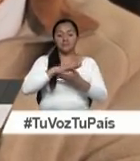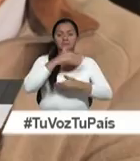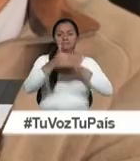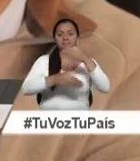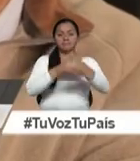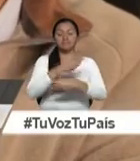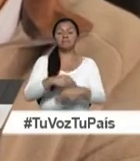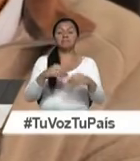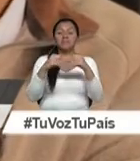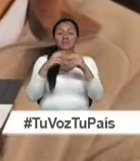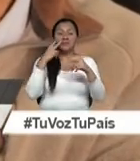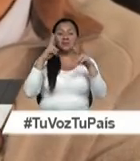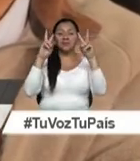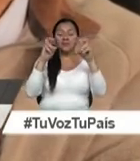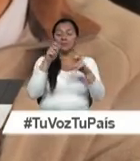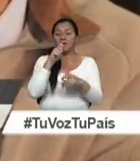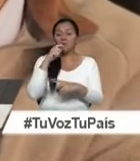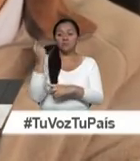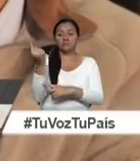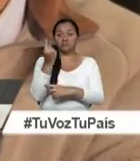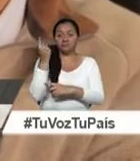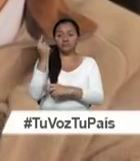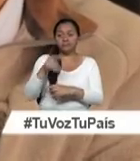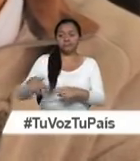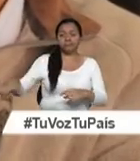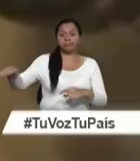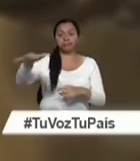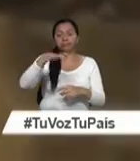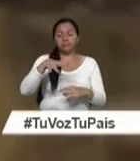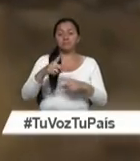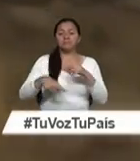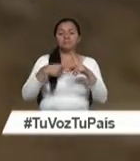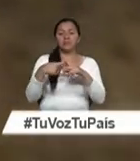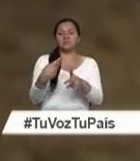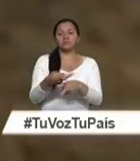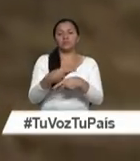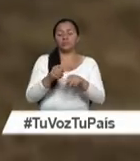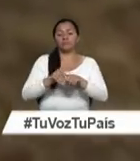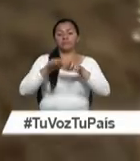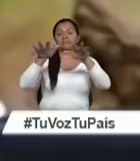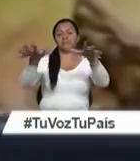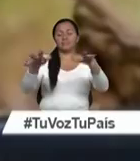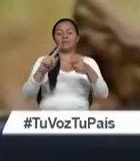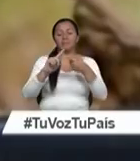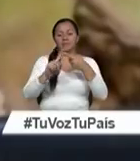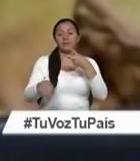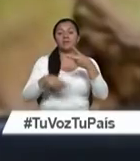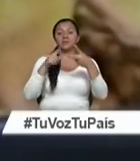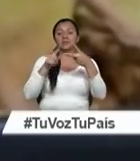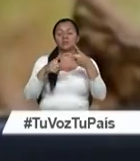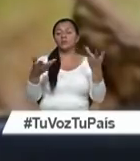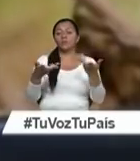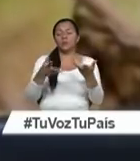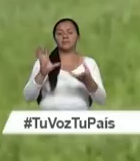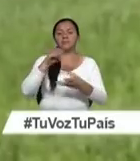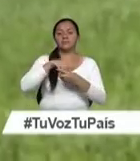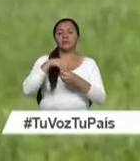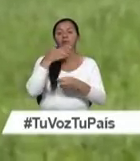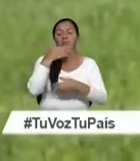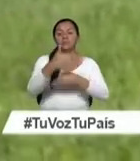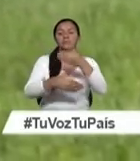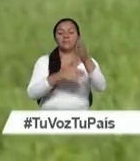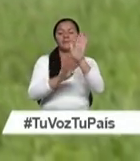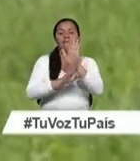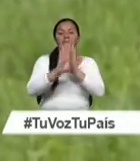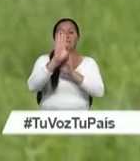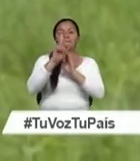de complementariedad al tema del riego, ¿no es cierto?, complementariedad productiva. Y el segundo componente es un componente de desarrollar